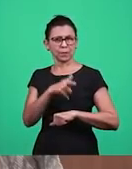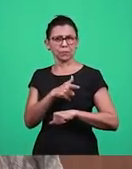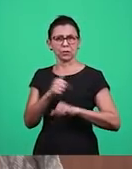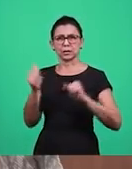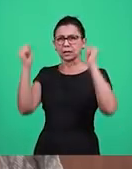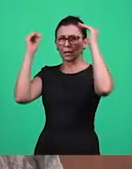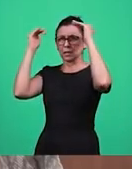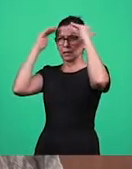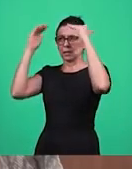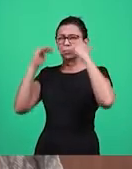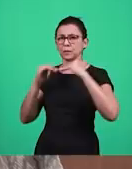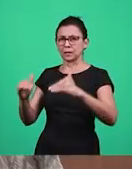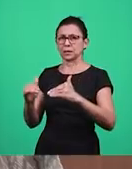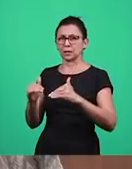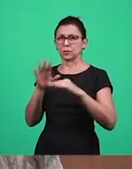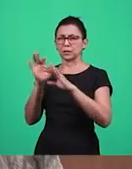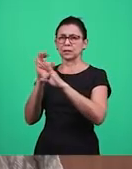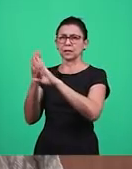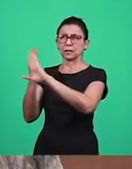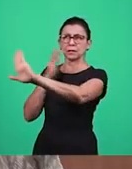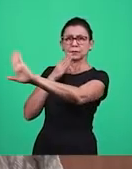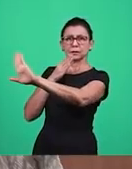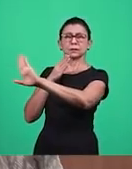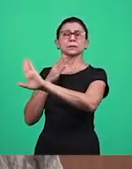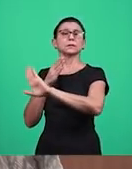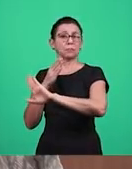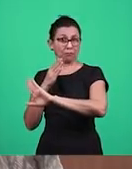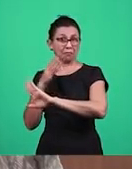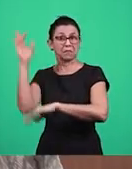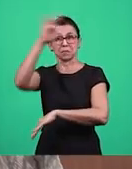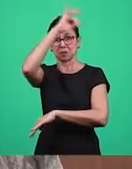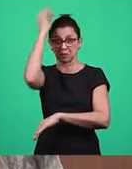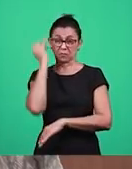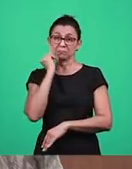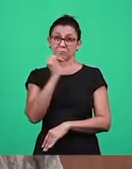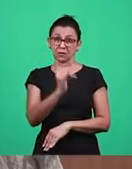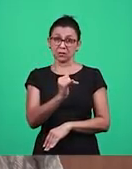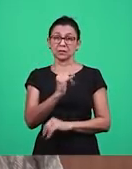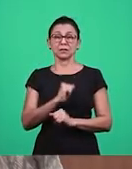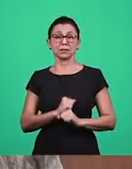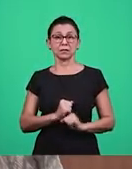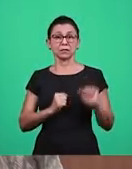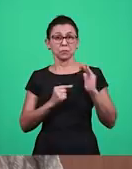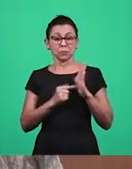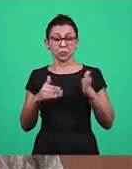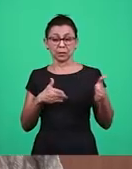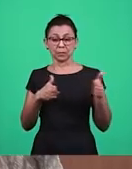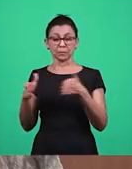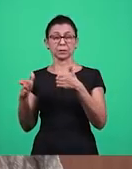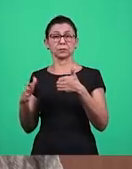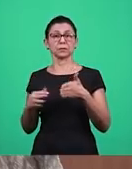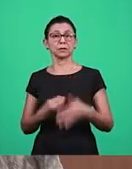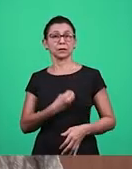distanciarse de Dios. El camino que tú estás siguiendo no te va a llevar a la vida, y yo voy a mostrarte el camino de la vida.